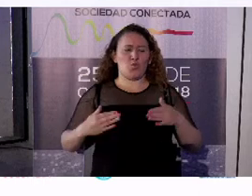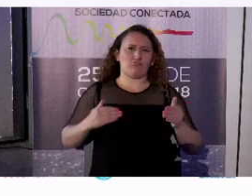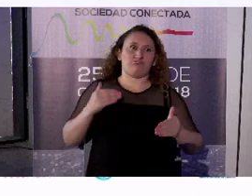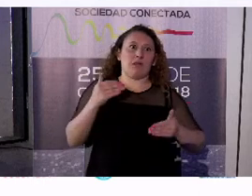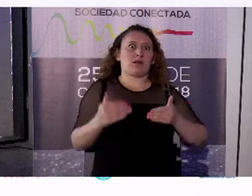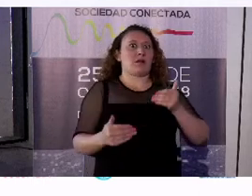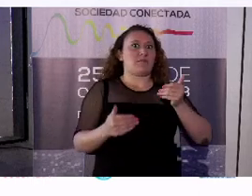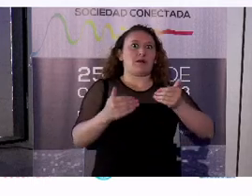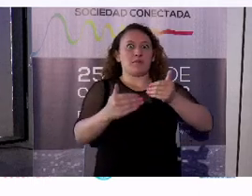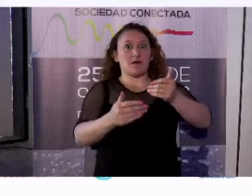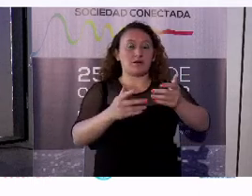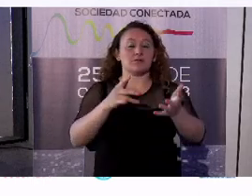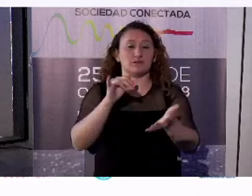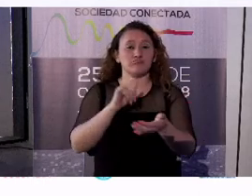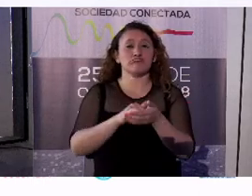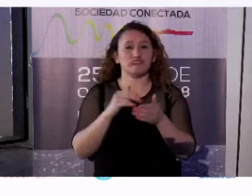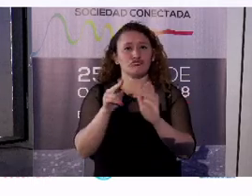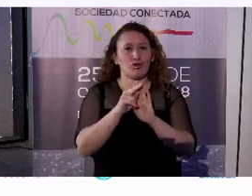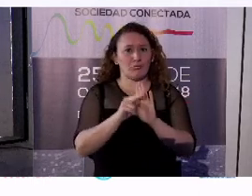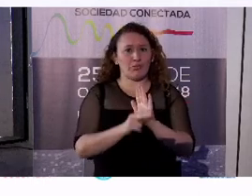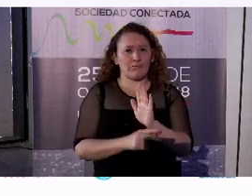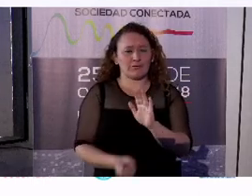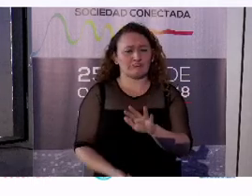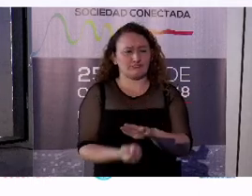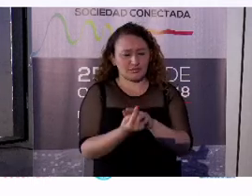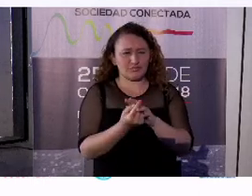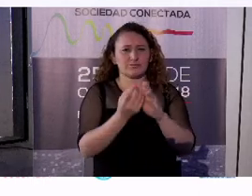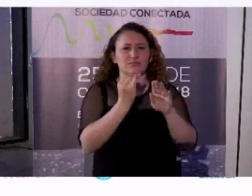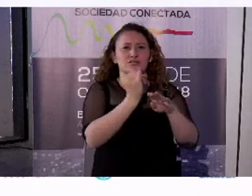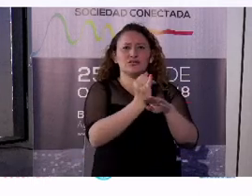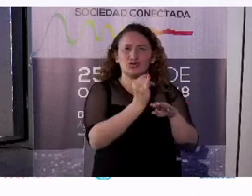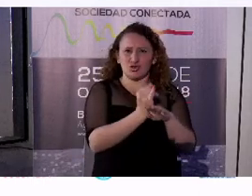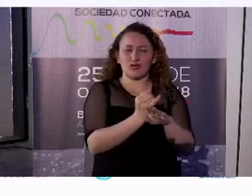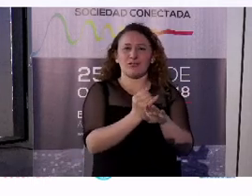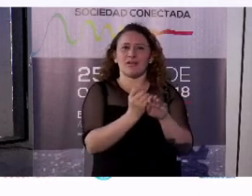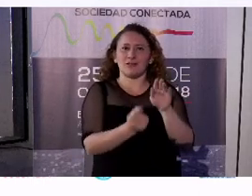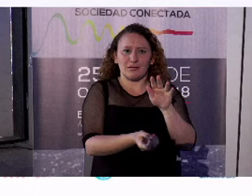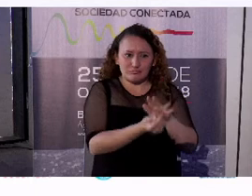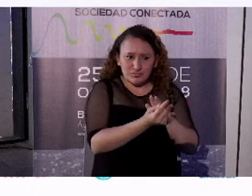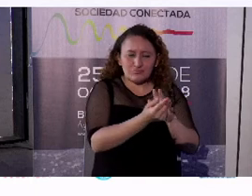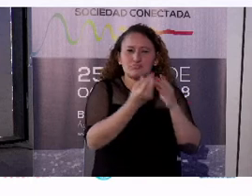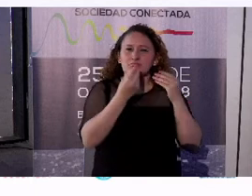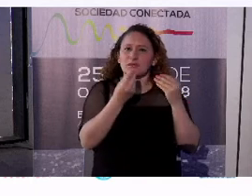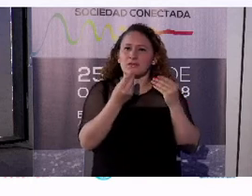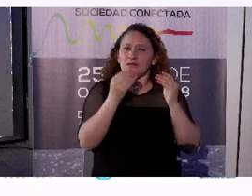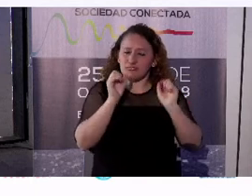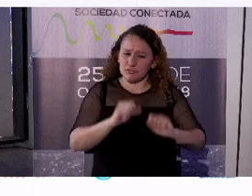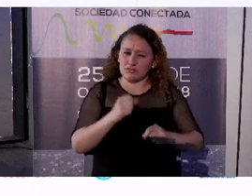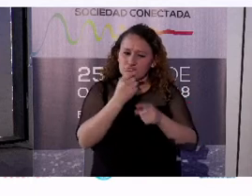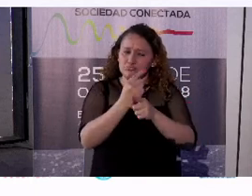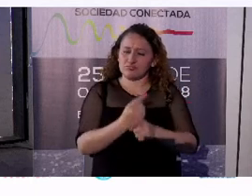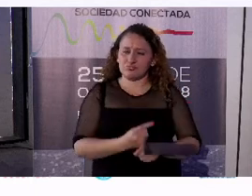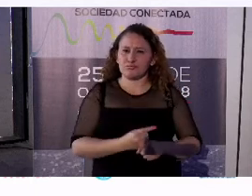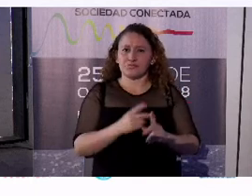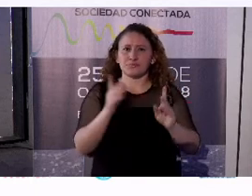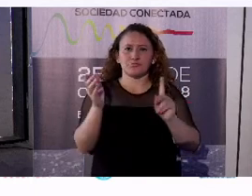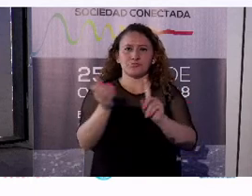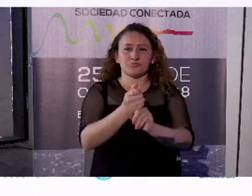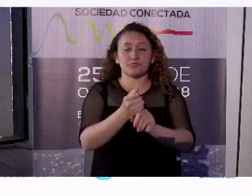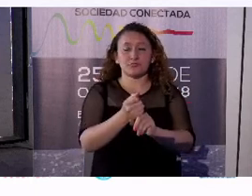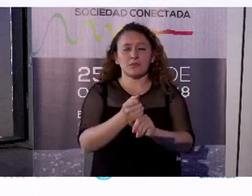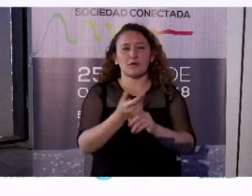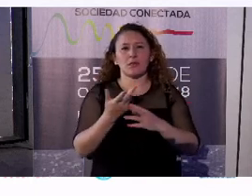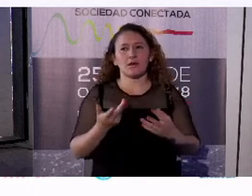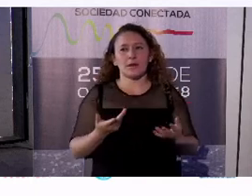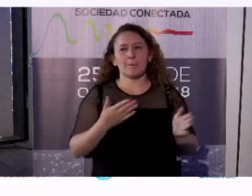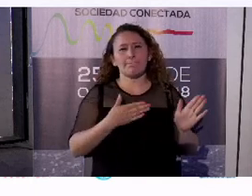y está generando la normativa y la institucionalidad para que esto se cumpla eh los planes nacionales de espectro nosotros